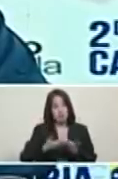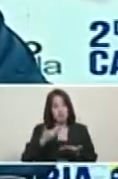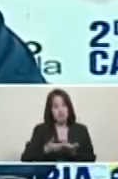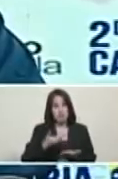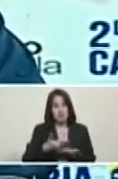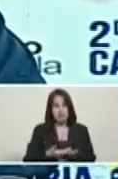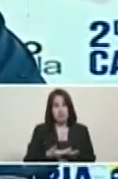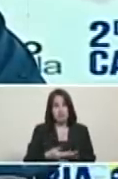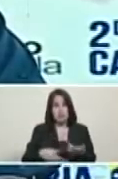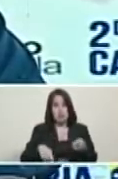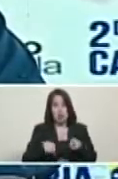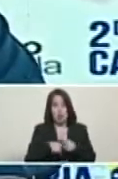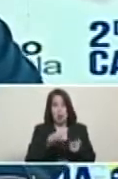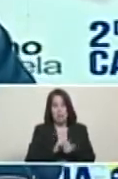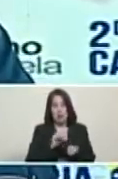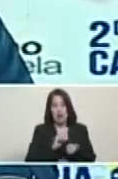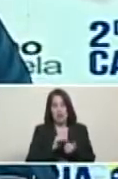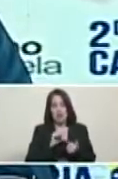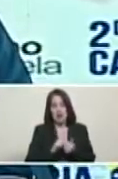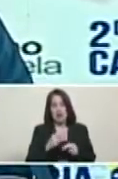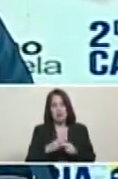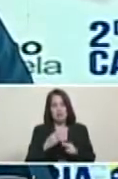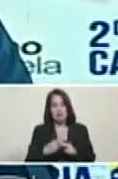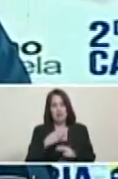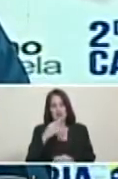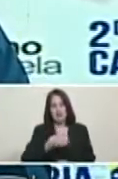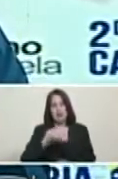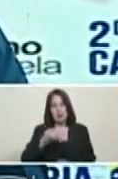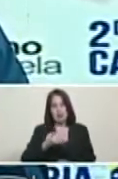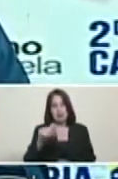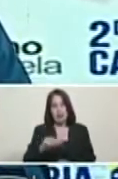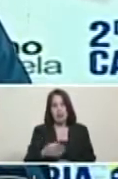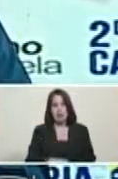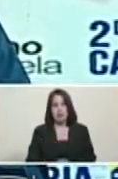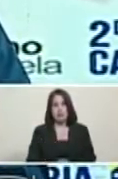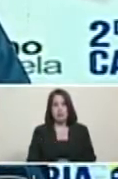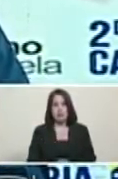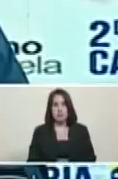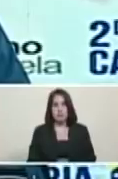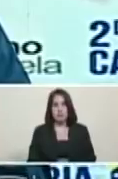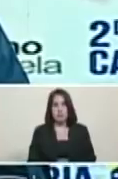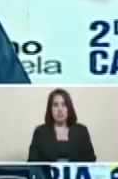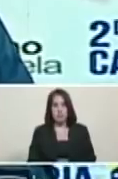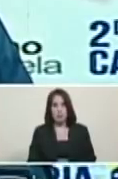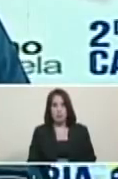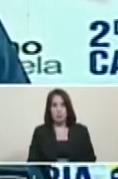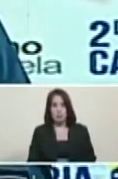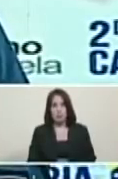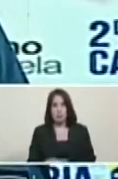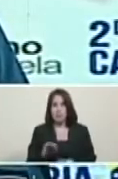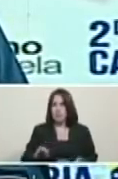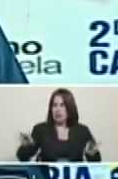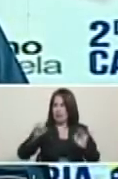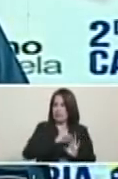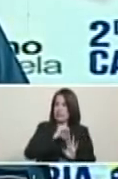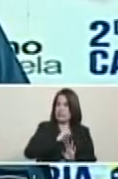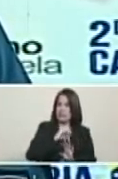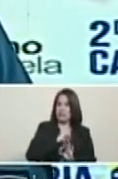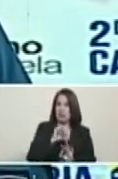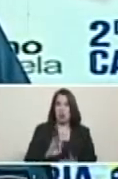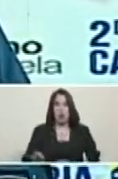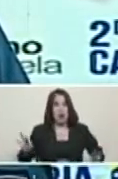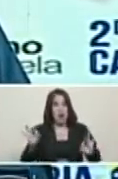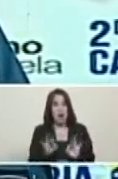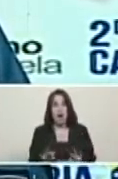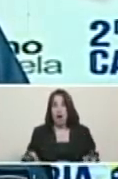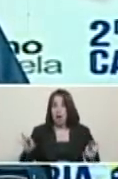Somos como esta madera, de verdad, verdad. Por eso a nosotros no nos intimida nada de lo que diga o